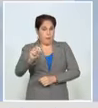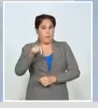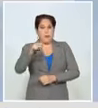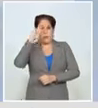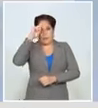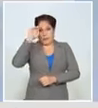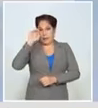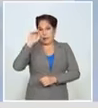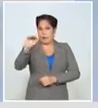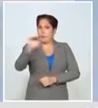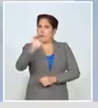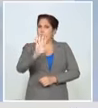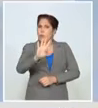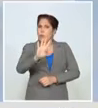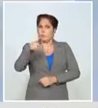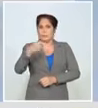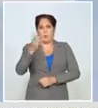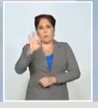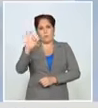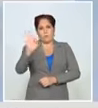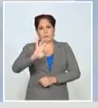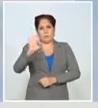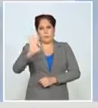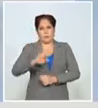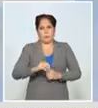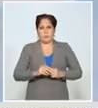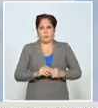el 4,8%,